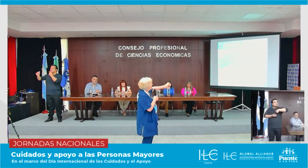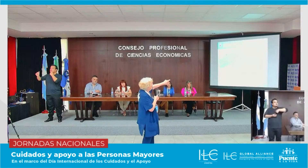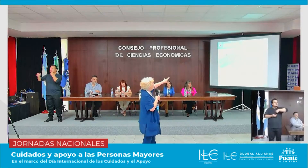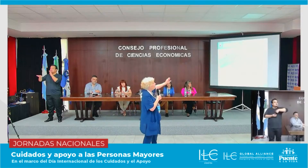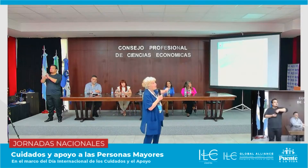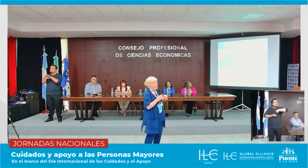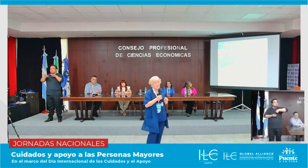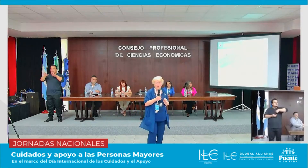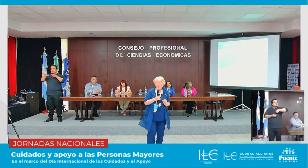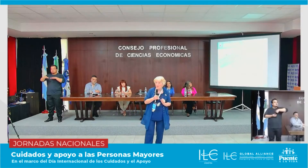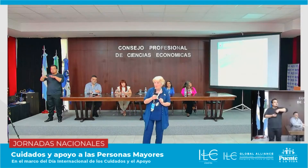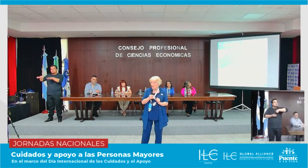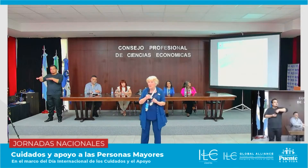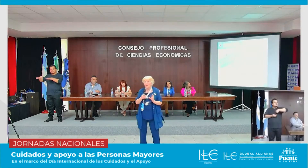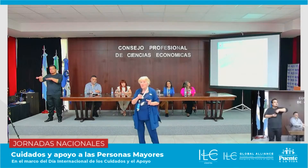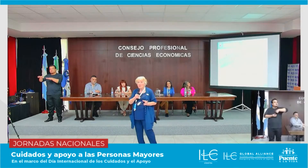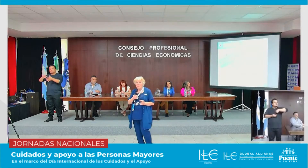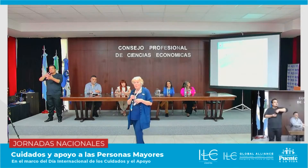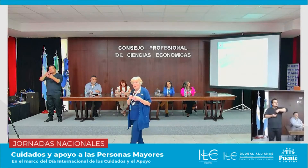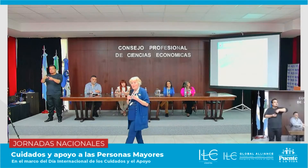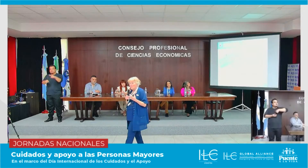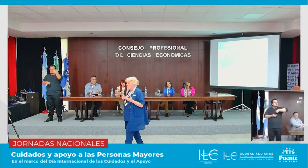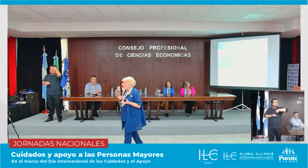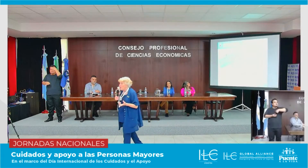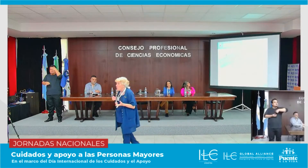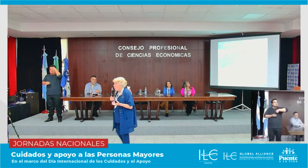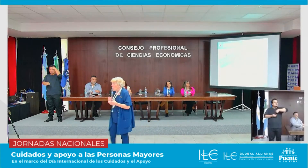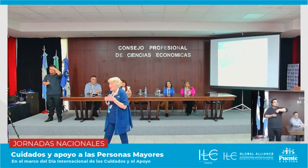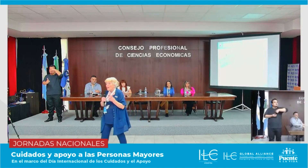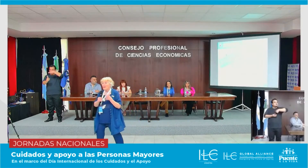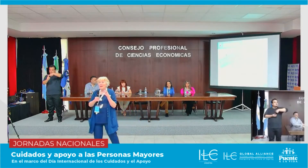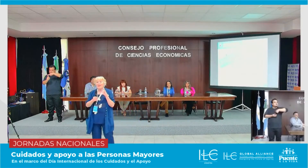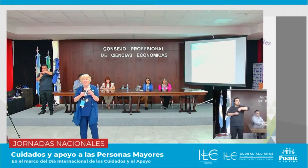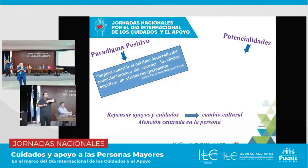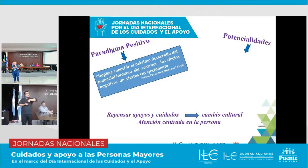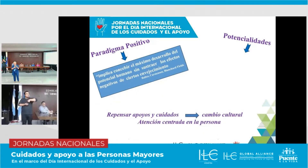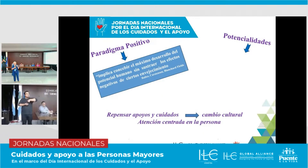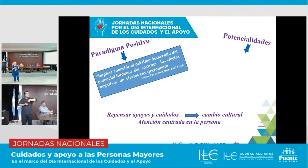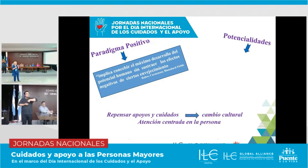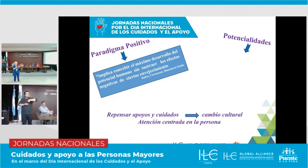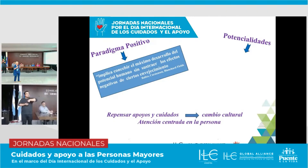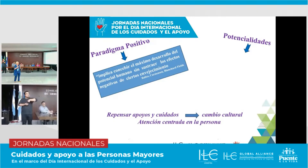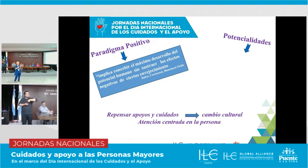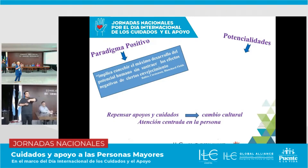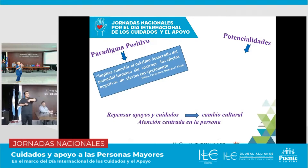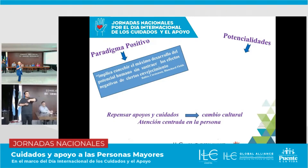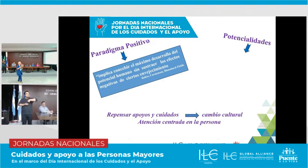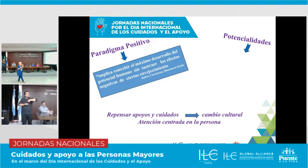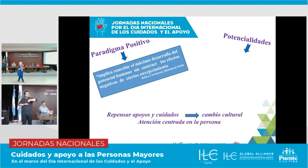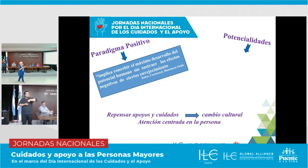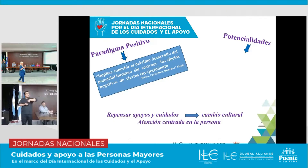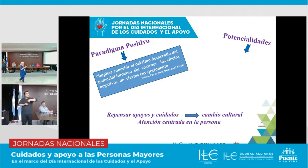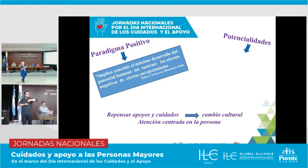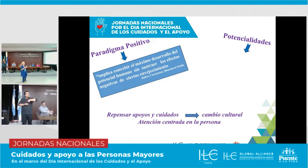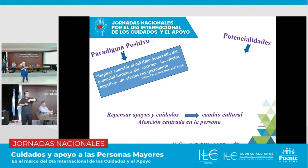que es desde un paradigma positivo. ¿Qué quiero decir como paradigma positivo? Es rescatar el máximo